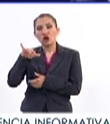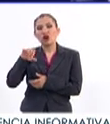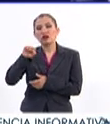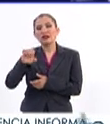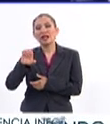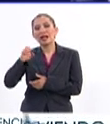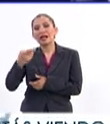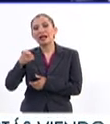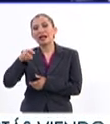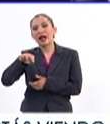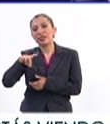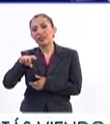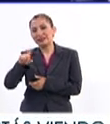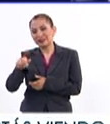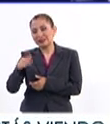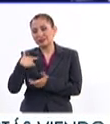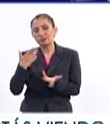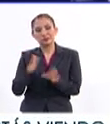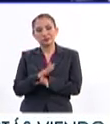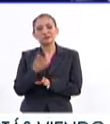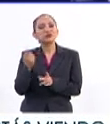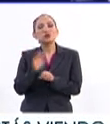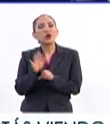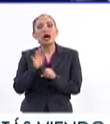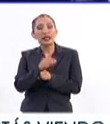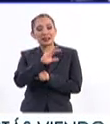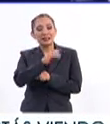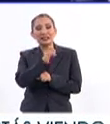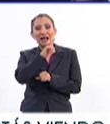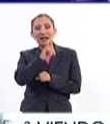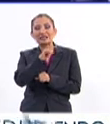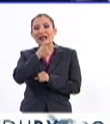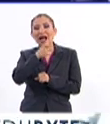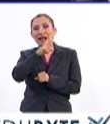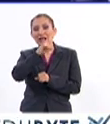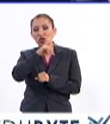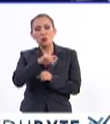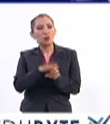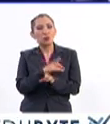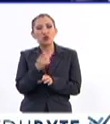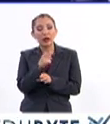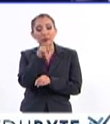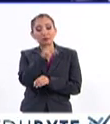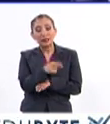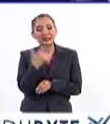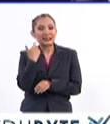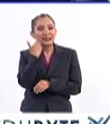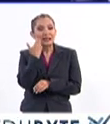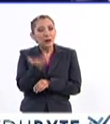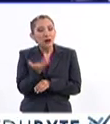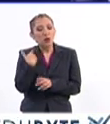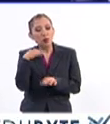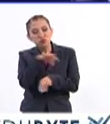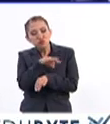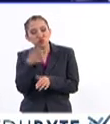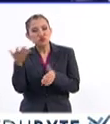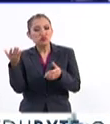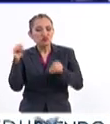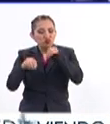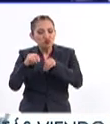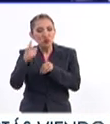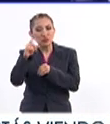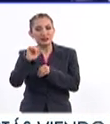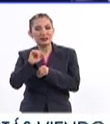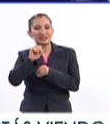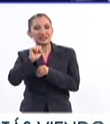José Hernández en el sentido de, y con Charles Galindo, en el sentido de intentar diseñar y construir